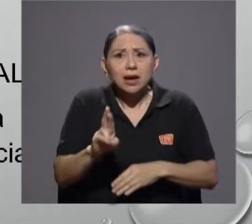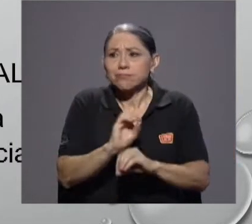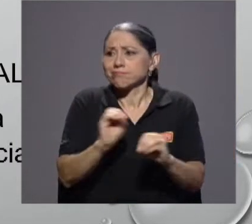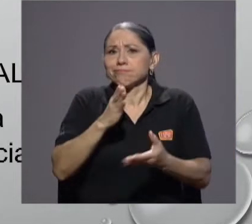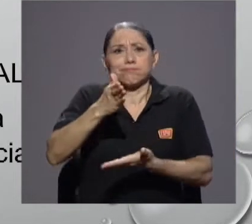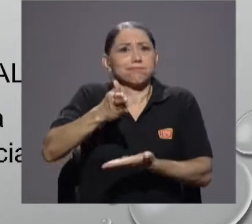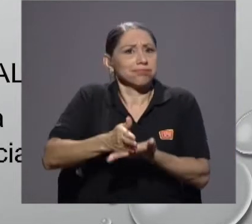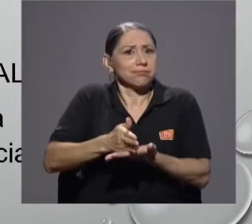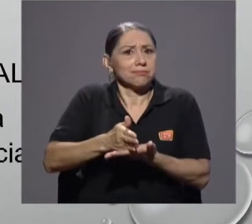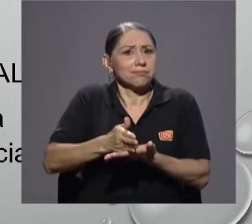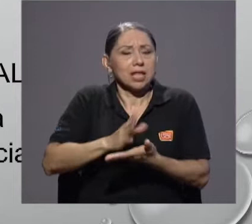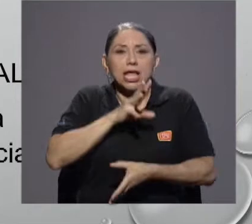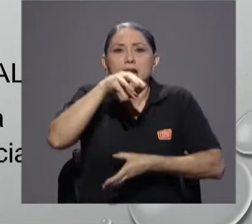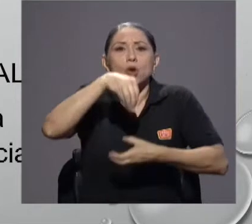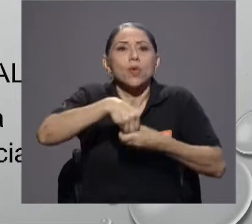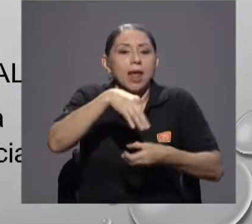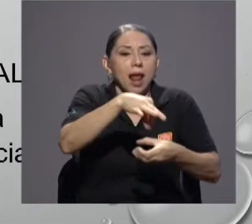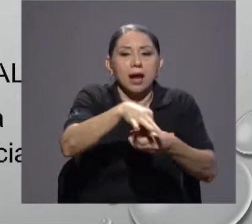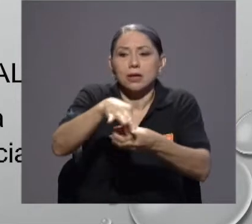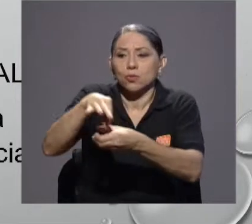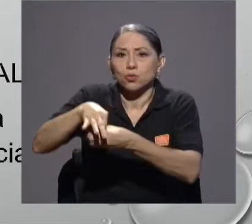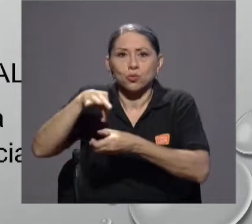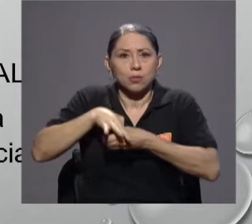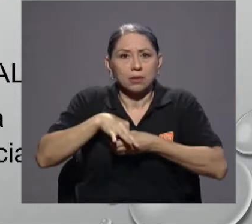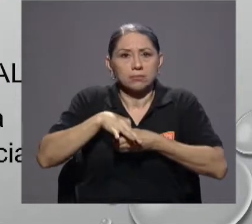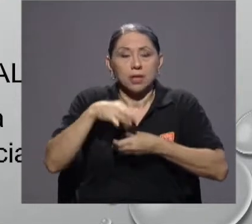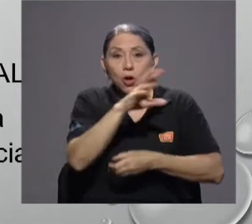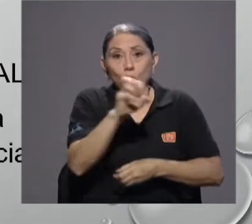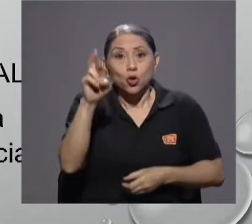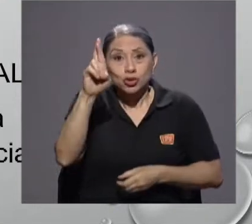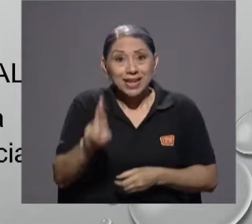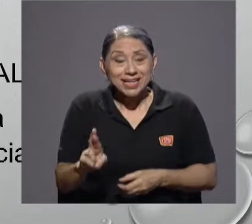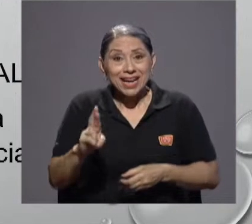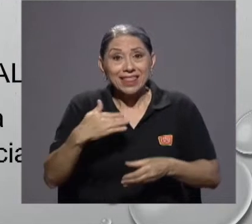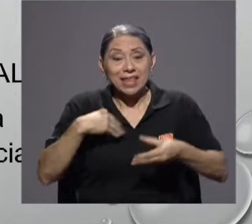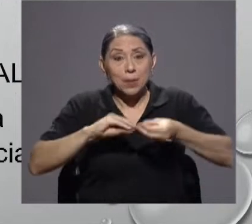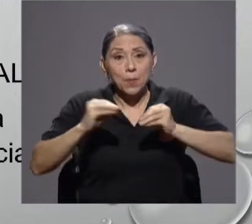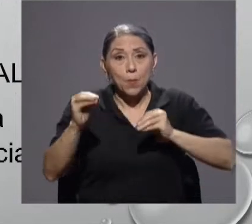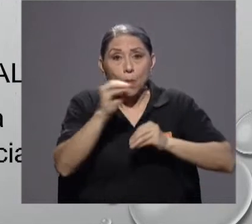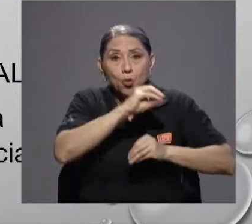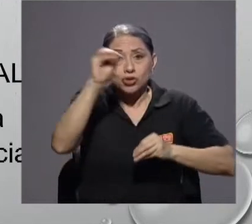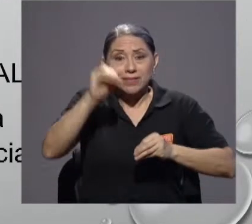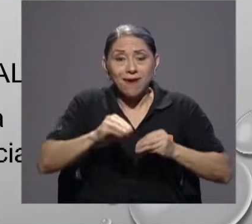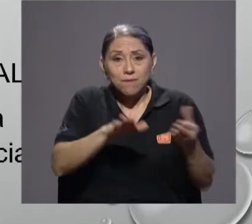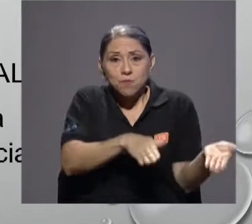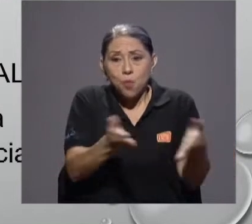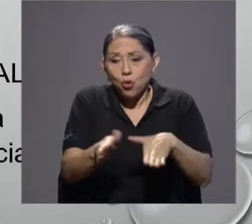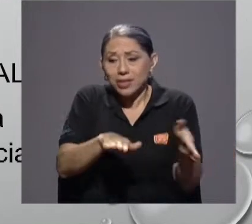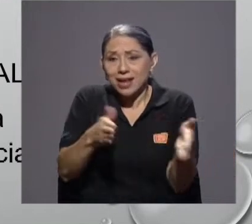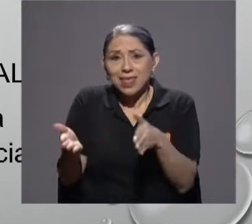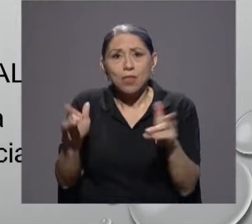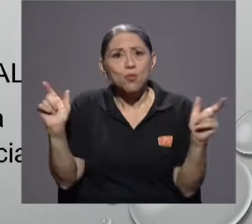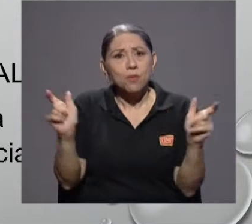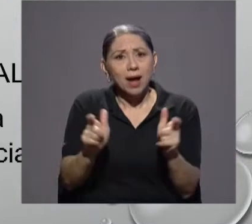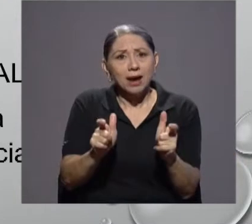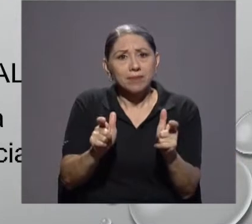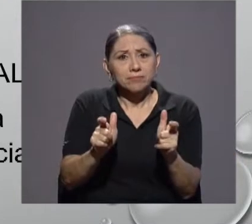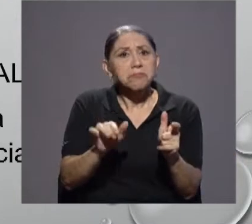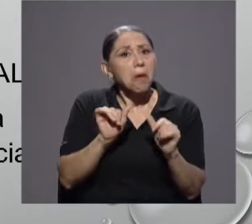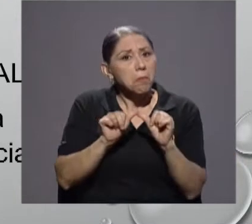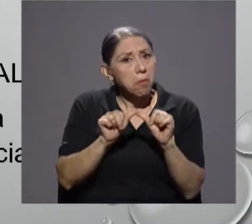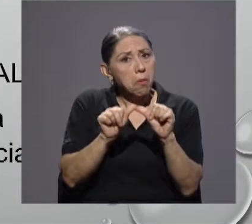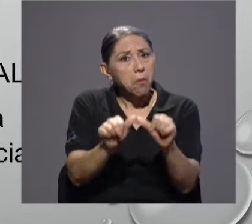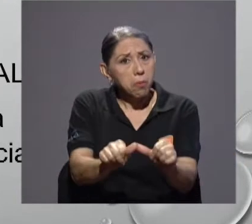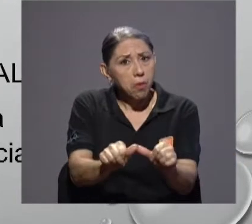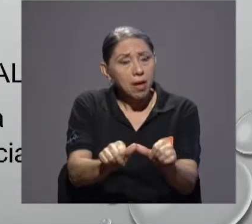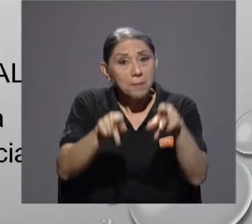incluida la agricultura. Entonces, Costa Rica tiene una mortalidad muy baja, y eso sigue siendo así. El número de casos total